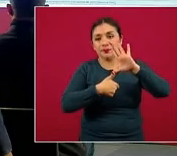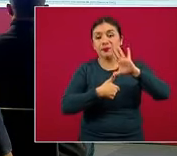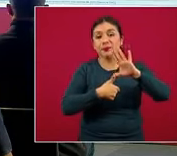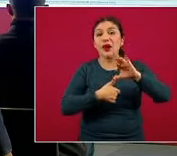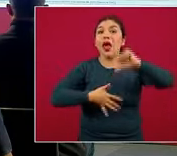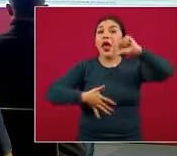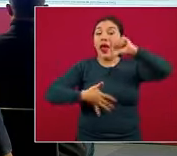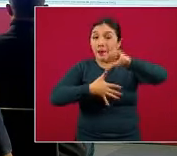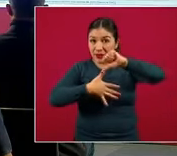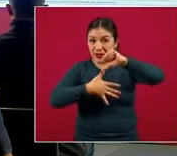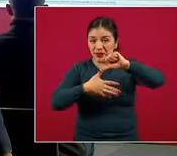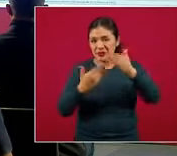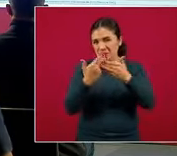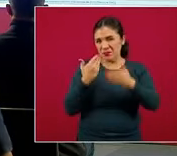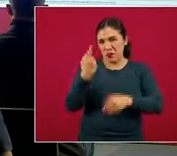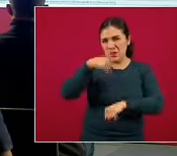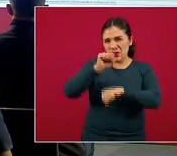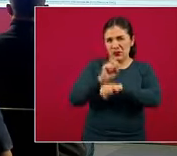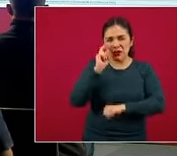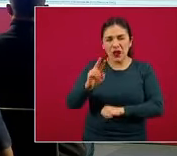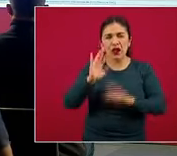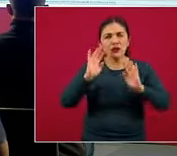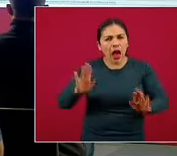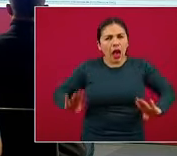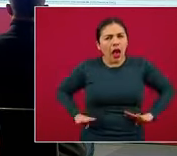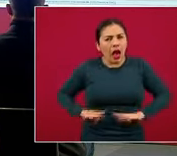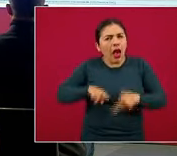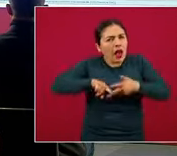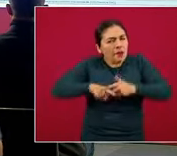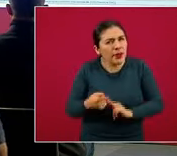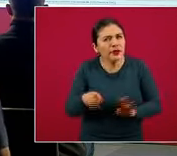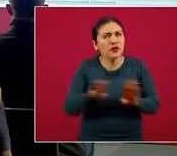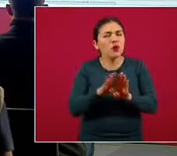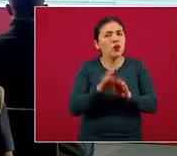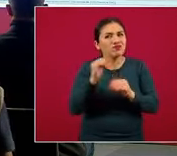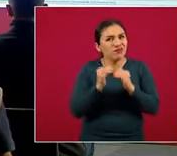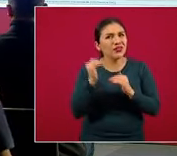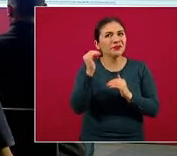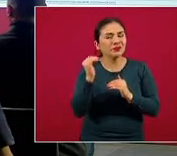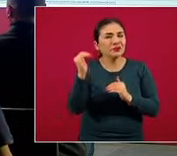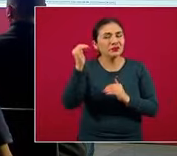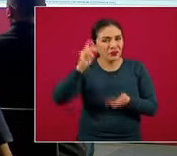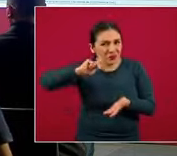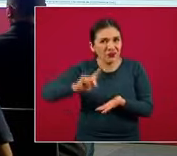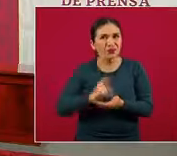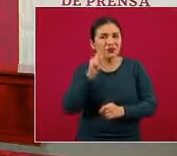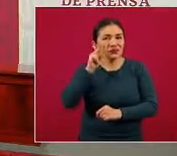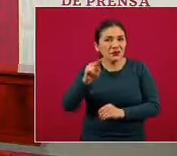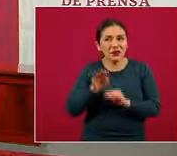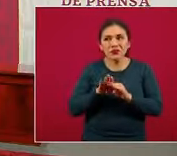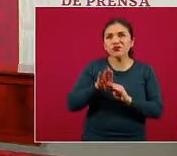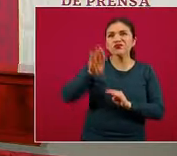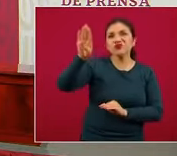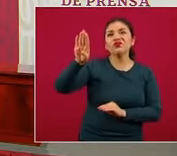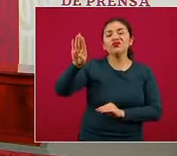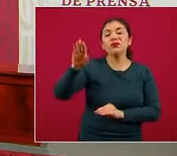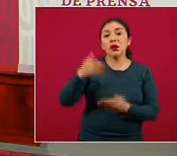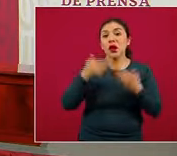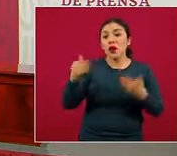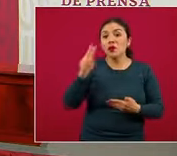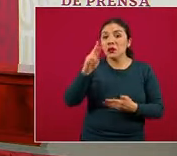del Sur, ya veíamos la semana pasada que empezaba a tener un patrón de incremento y nuevamente una tendencia ascendente. Vemos que